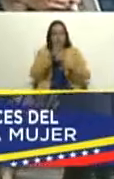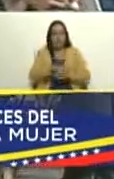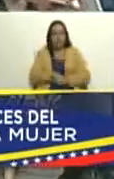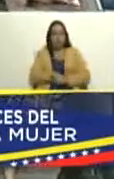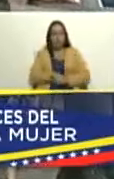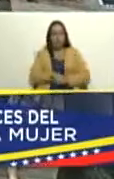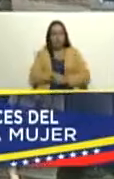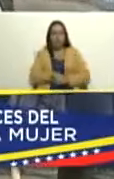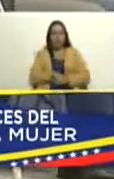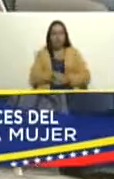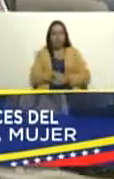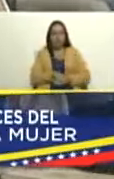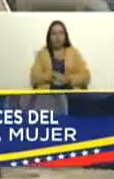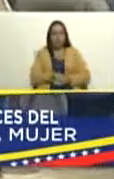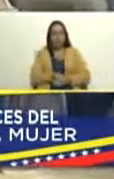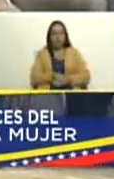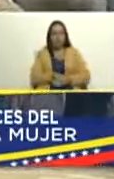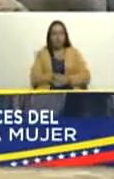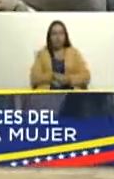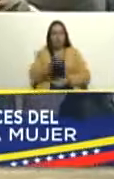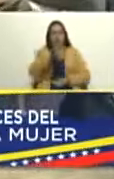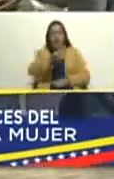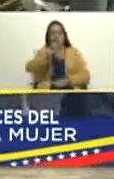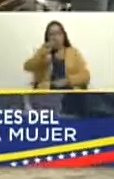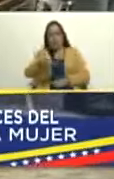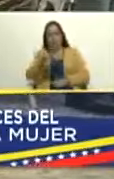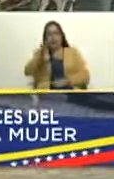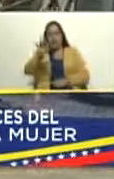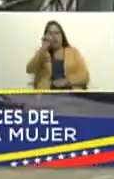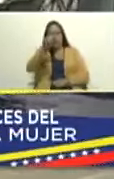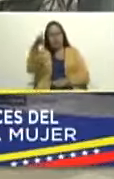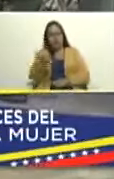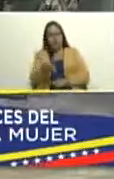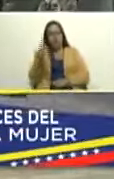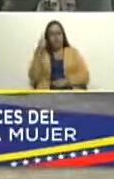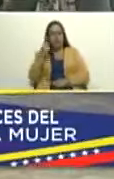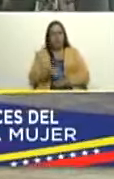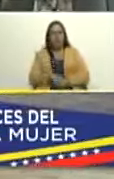el 1.3% de las mujeres, Ernesto, son